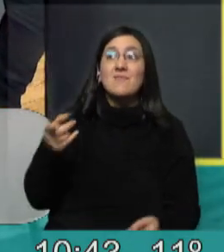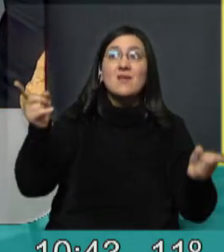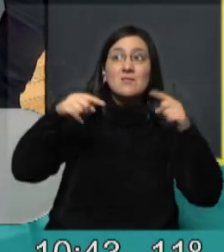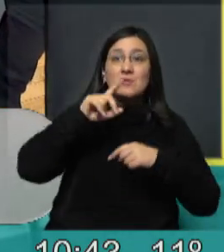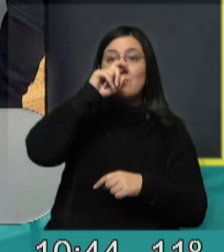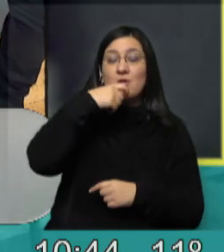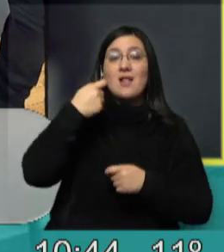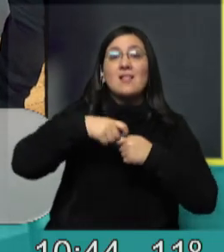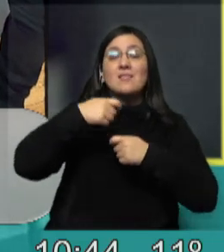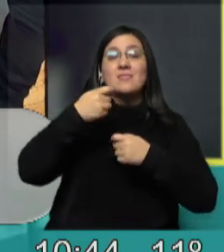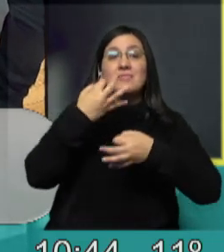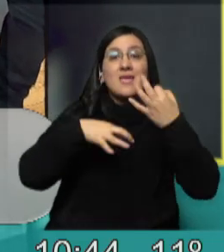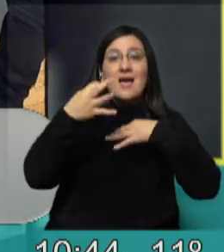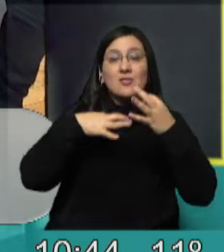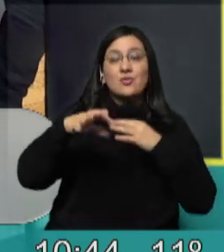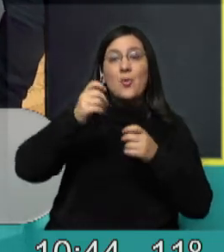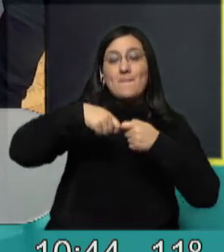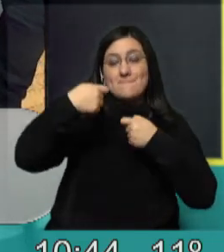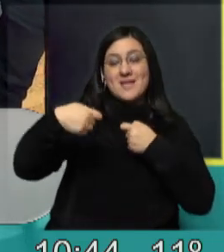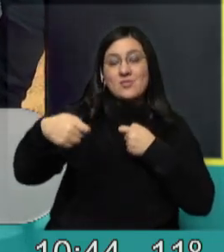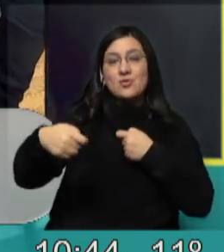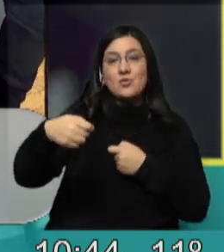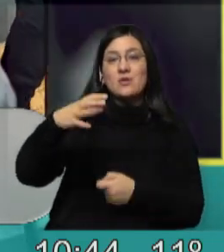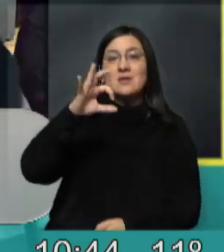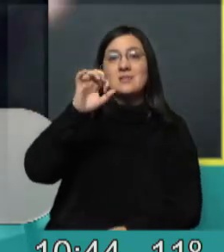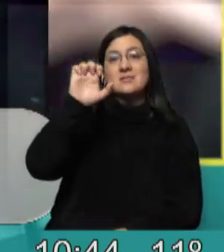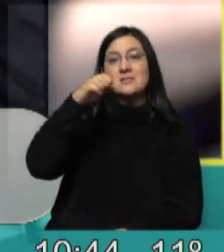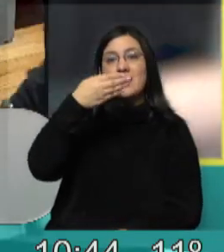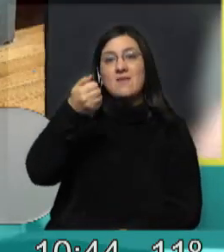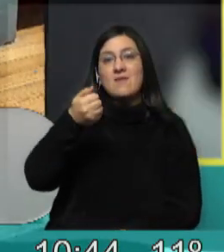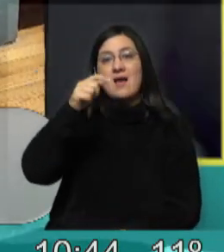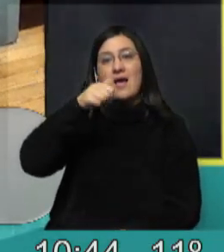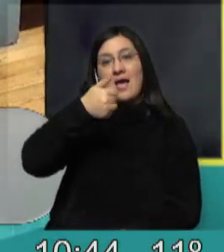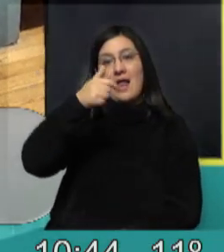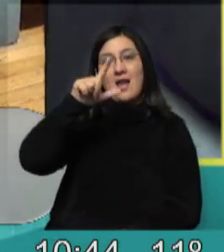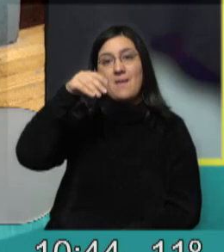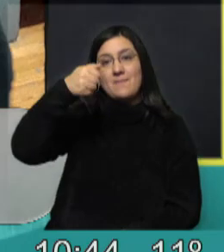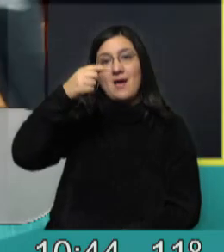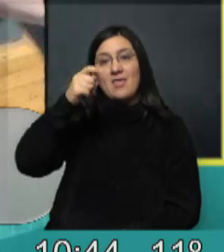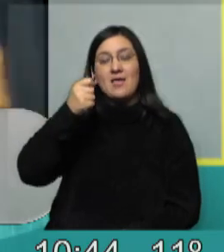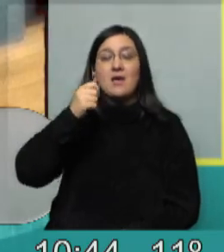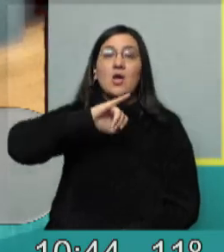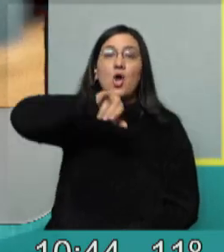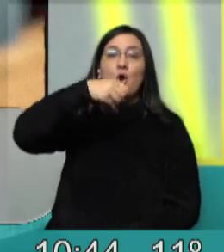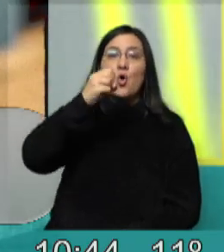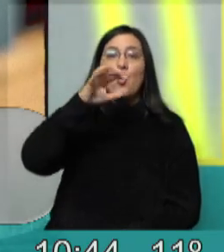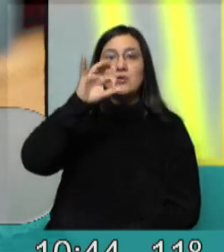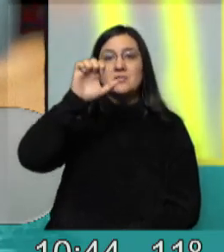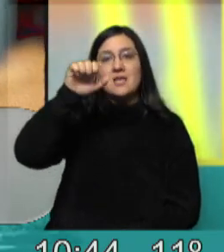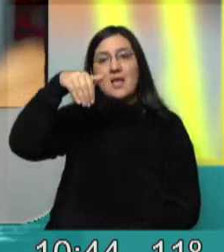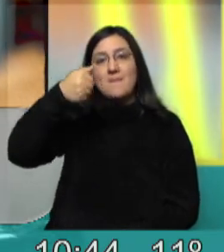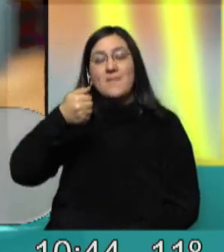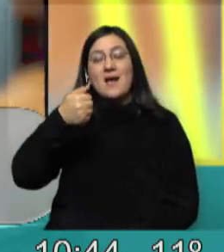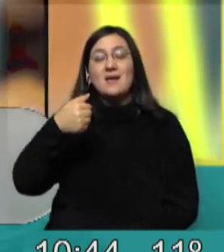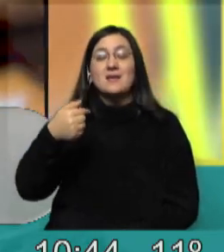Teatro Metro. Sebastián Almada, que es la cuota local, que lo amo, lo adoro, todos lo queremos. Sí, todos lo queremos. José María Listorti y yo.